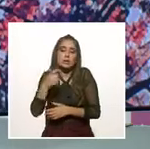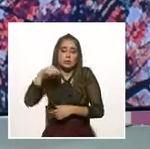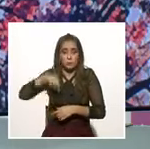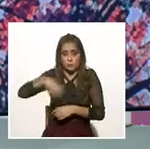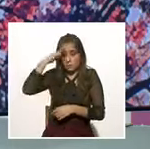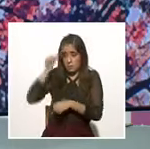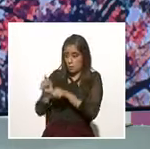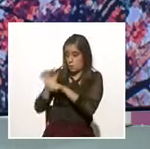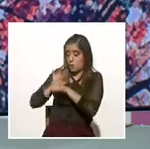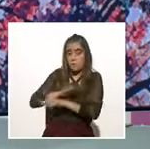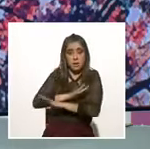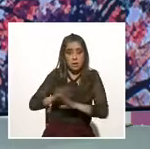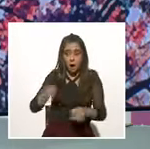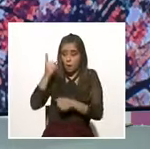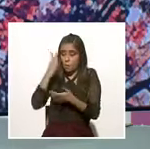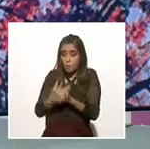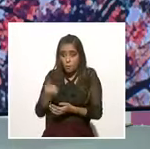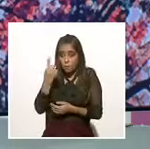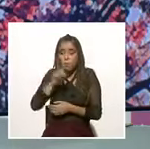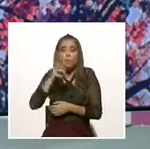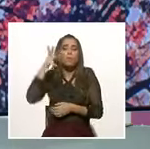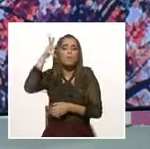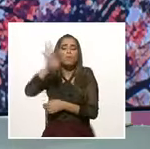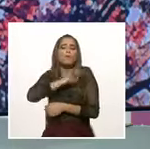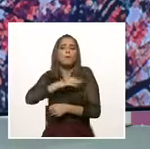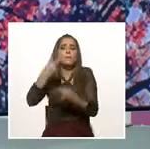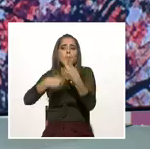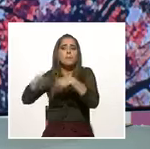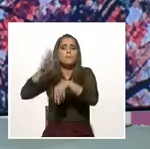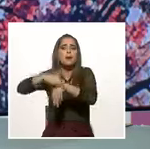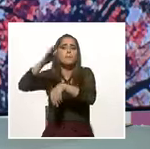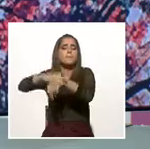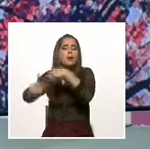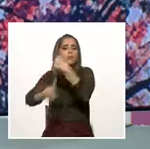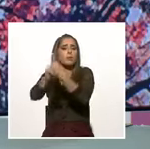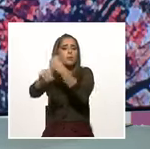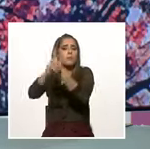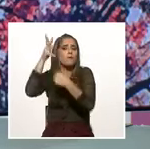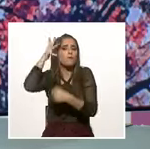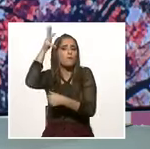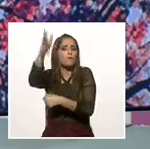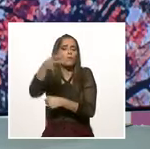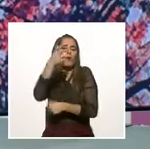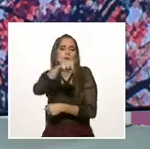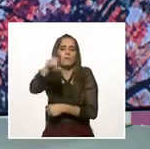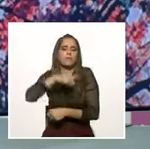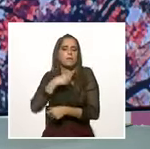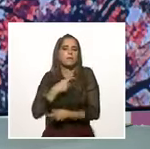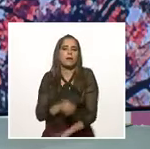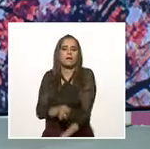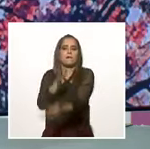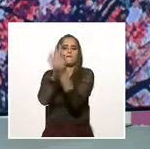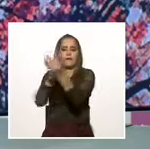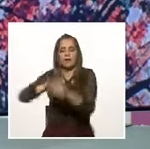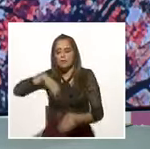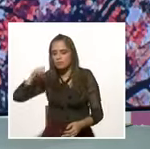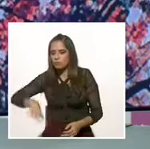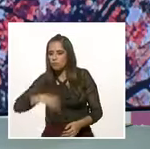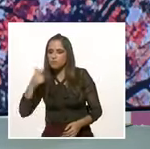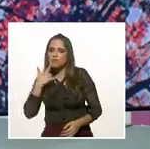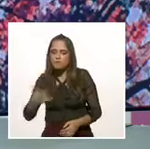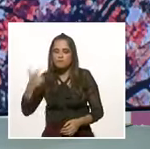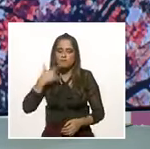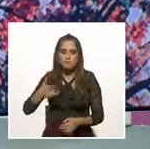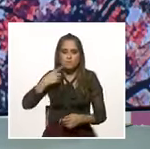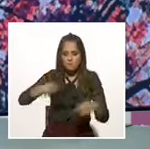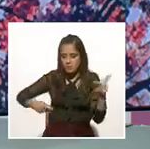lo importante es la actitud con la que las encaremos, porque un regalo que tenemos actualmente es la vida, ¿no?